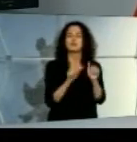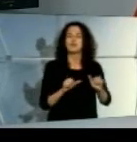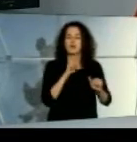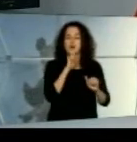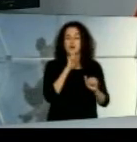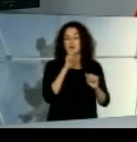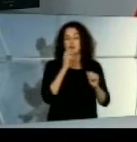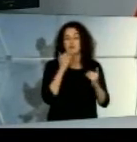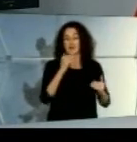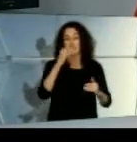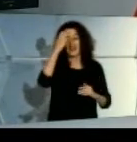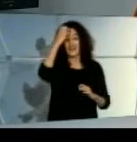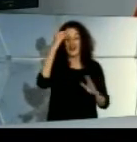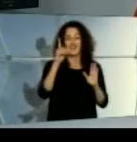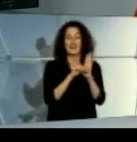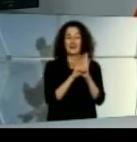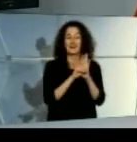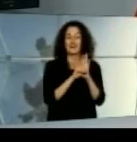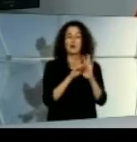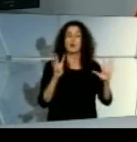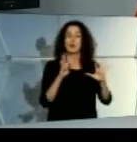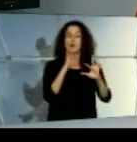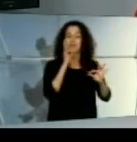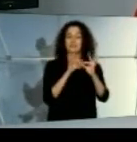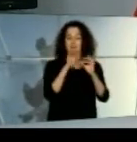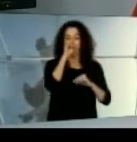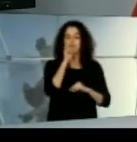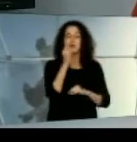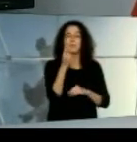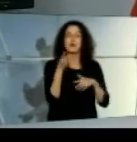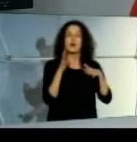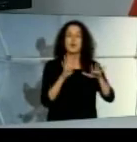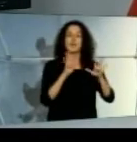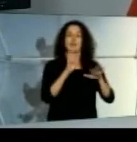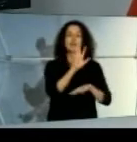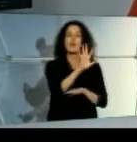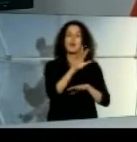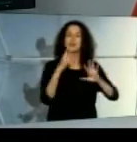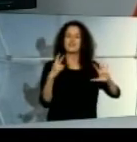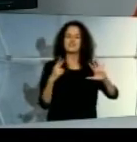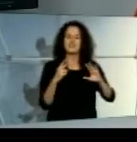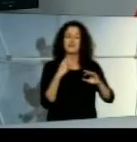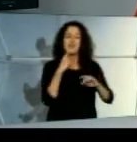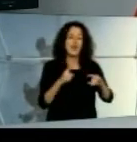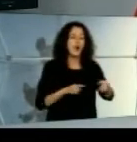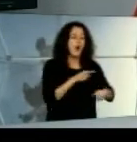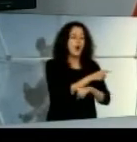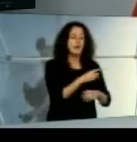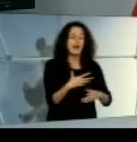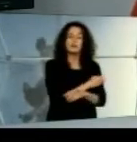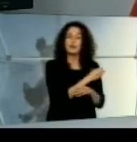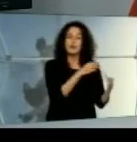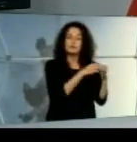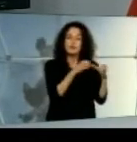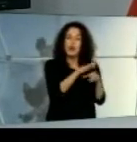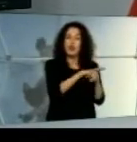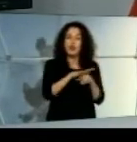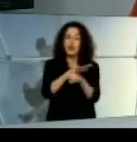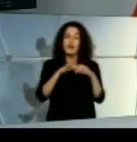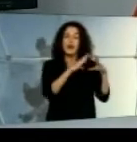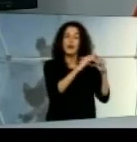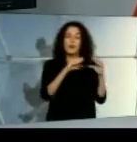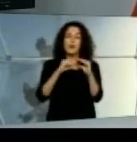Real Decreto del 9 de septiembre de 1957 que obliga a todos los distritos universitarios a